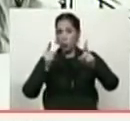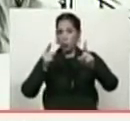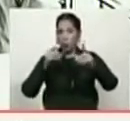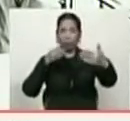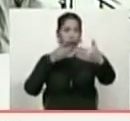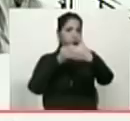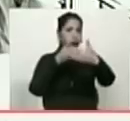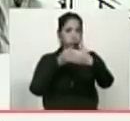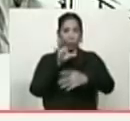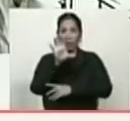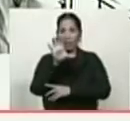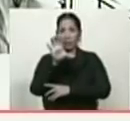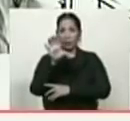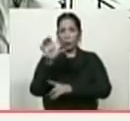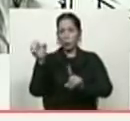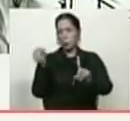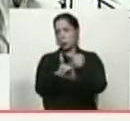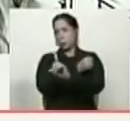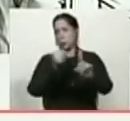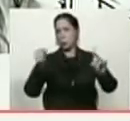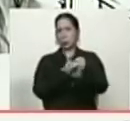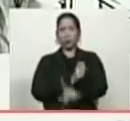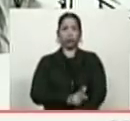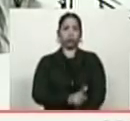más salvaje y atroz